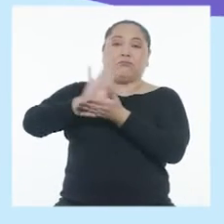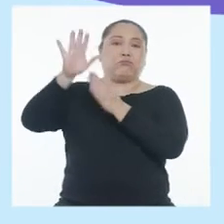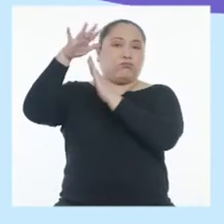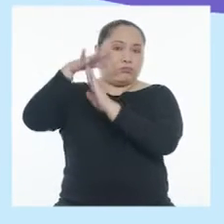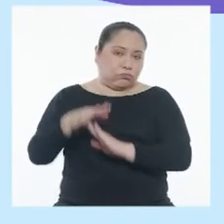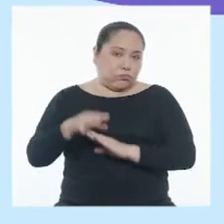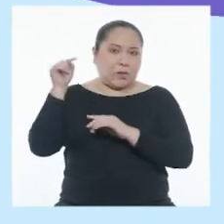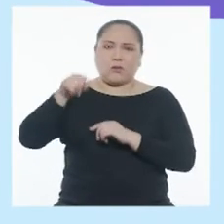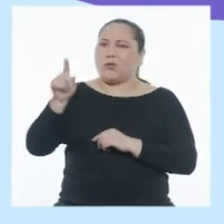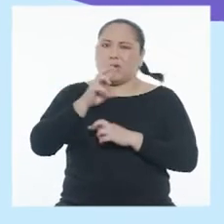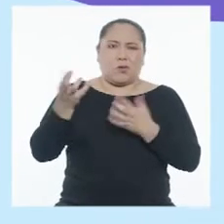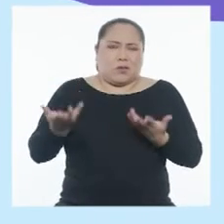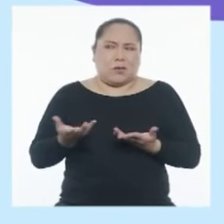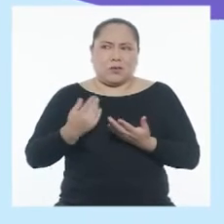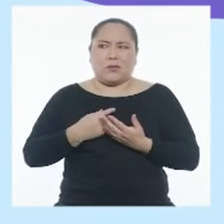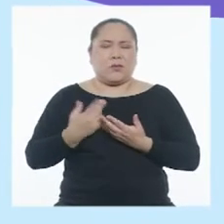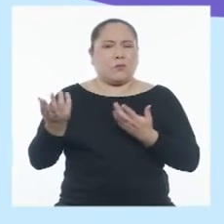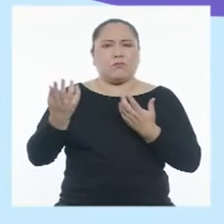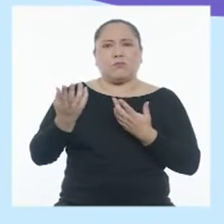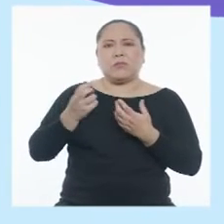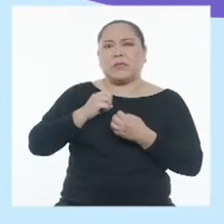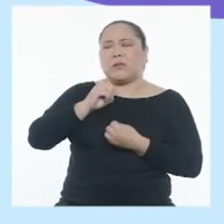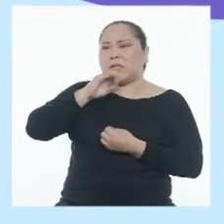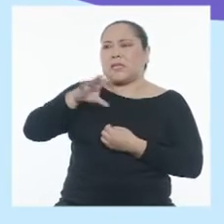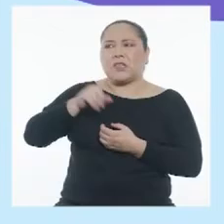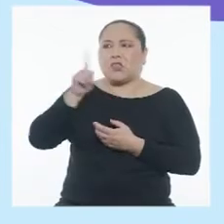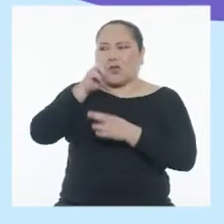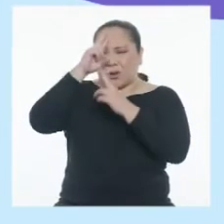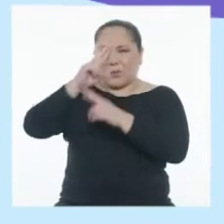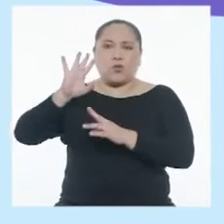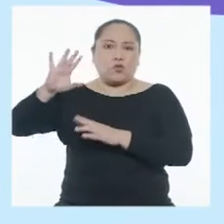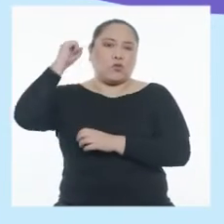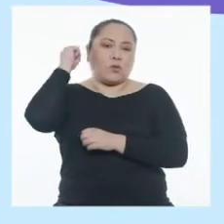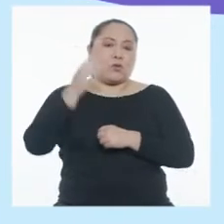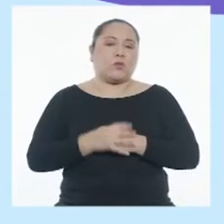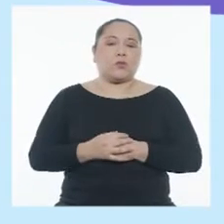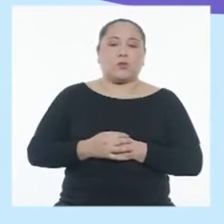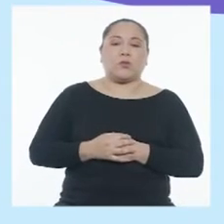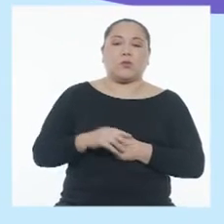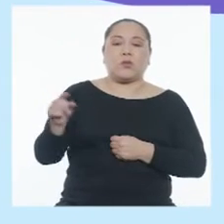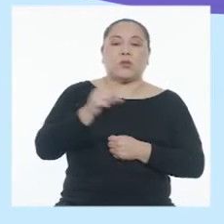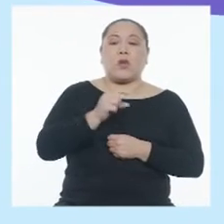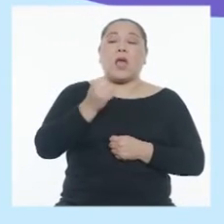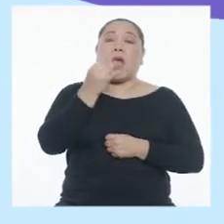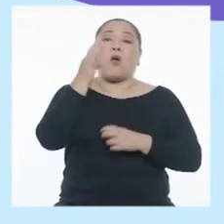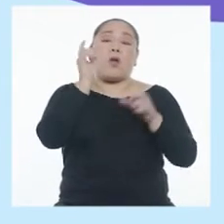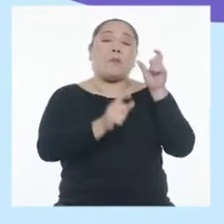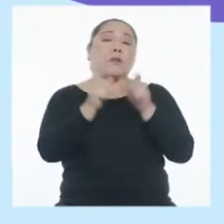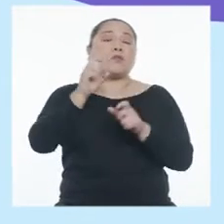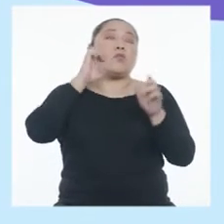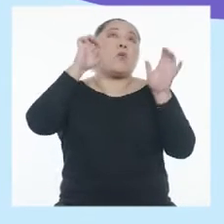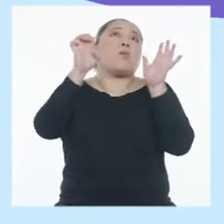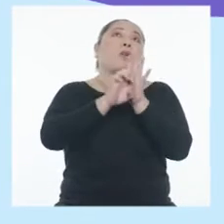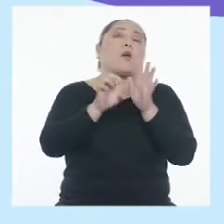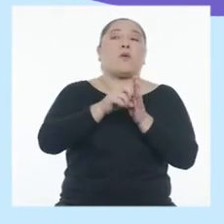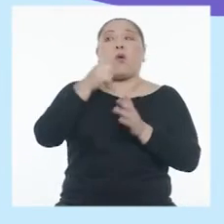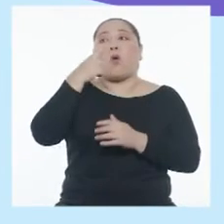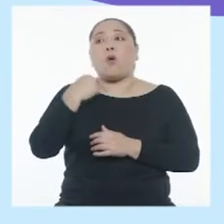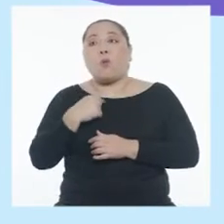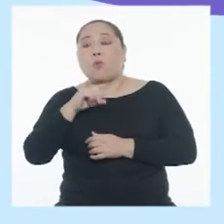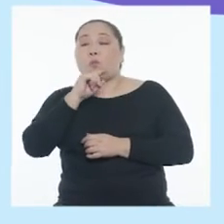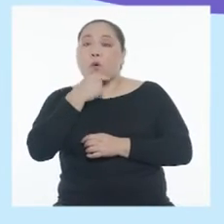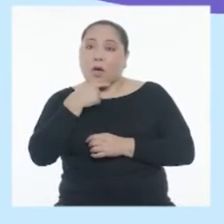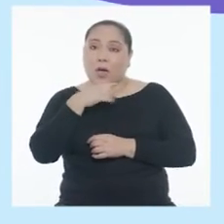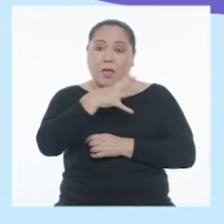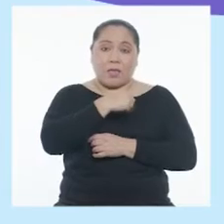eso no les permite ejercer plenamente sus derechos. Son grupos de personas que, debido a ciertas circunstancias, por ejemplo, género,